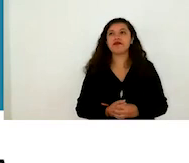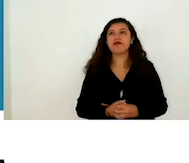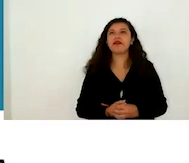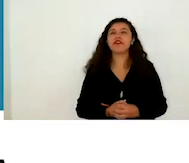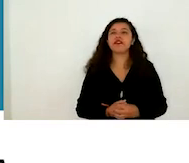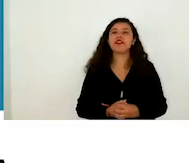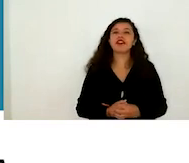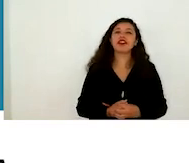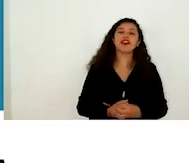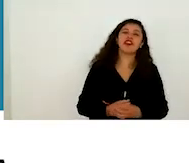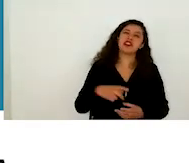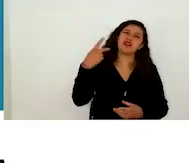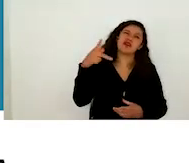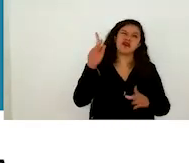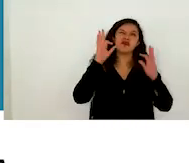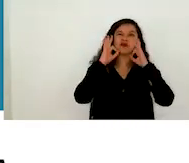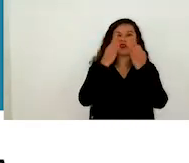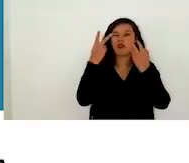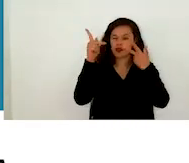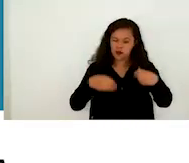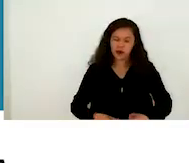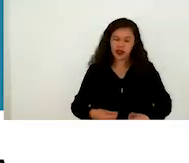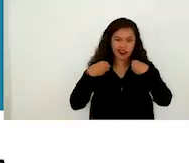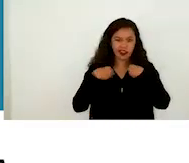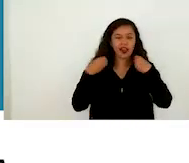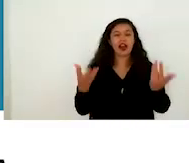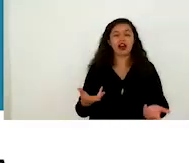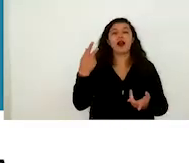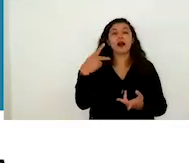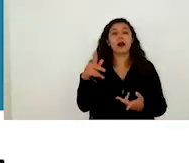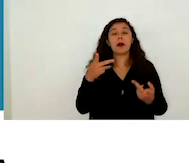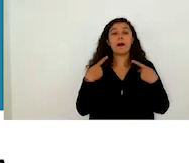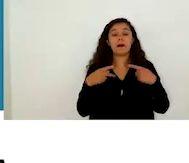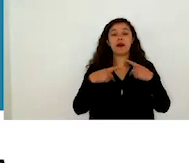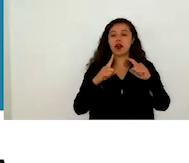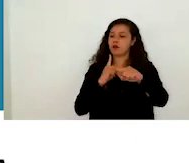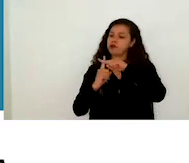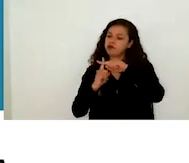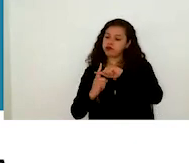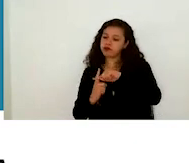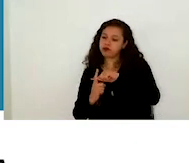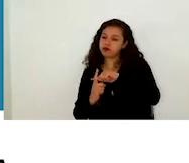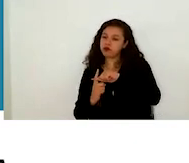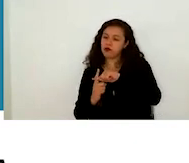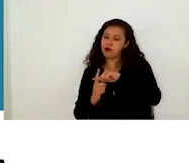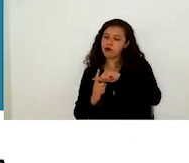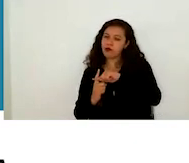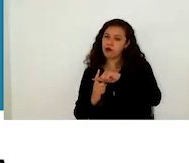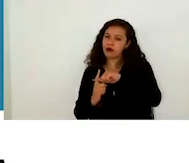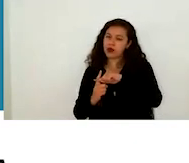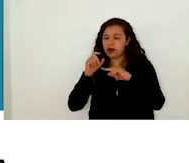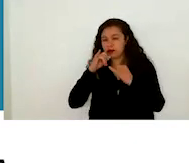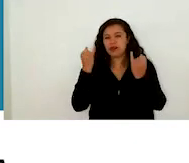influye mucho también su vida personal no una persona que es positiva aún en la más